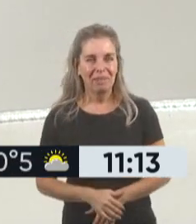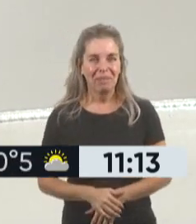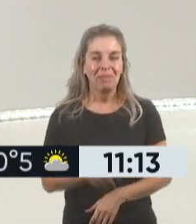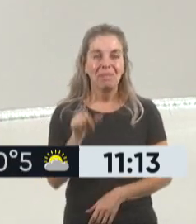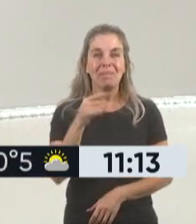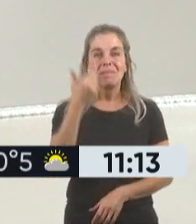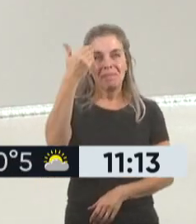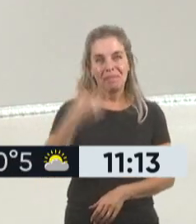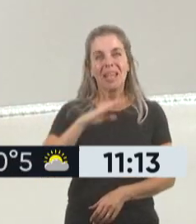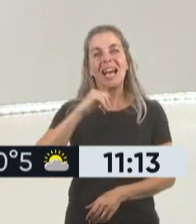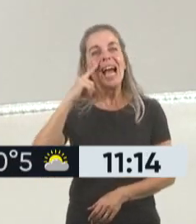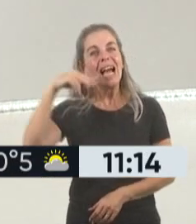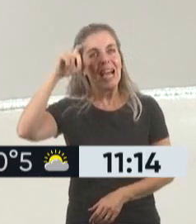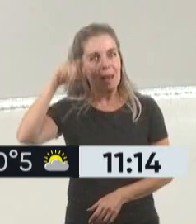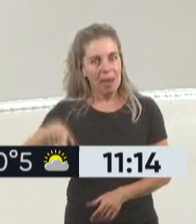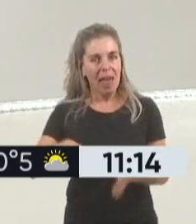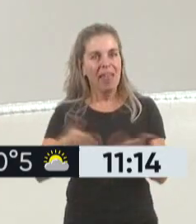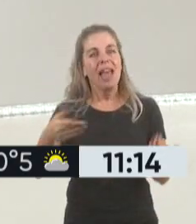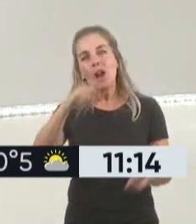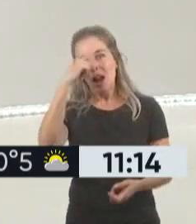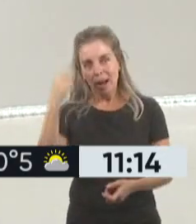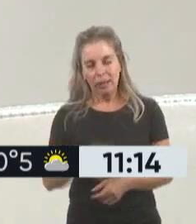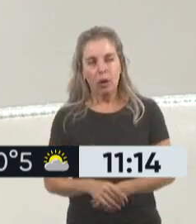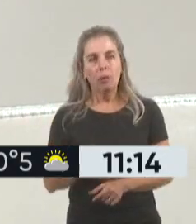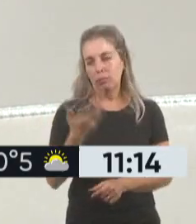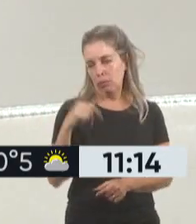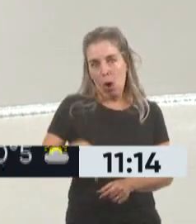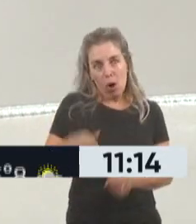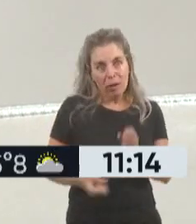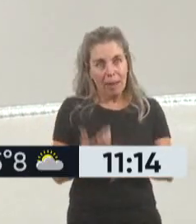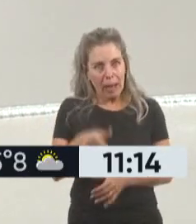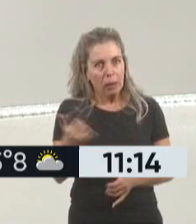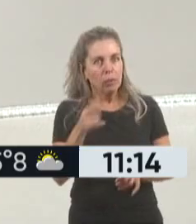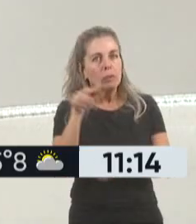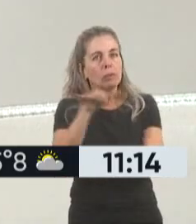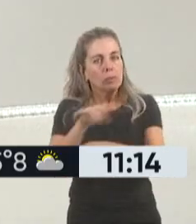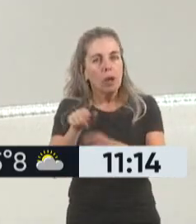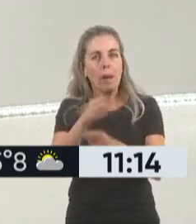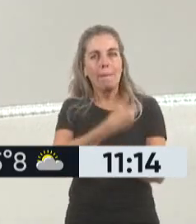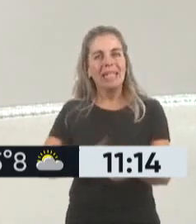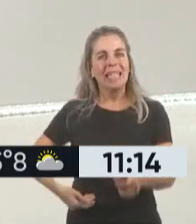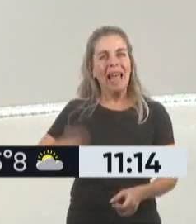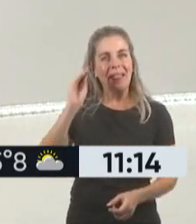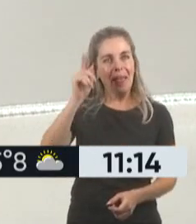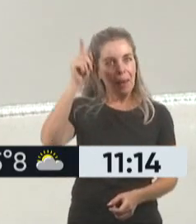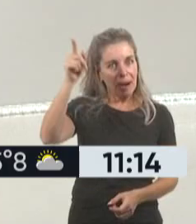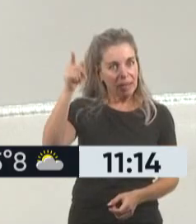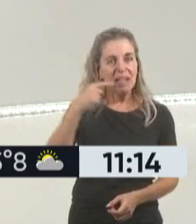Rosenberg, del Diario de la Nación. Te quiero consultar, hace un ratito nomás trascendieron declaraciones del presidente de Brasil, Luis Ignacio Lula da